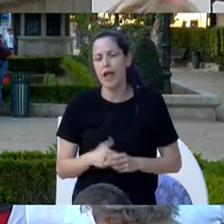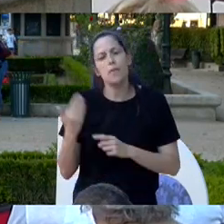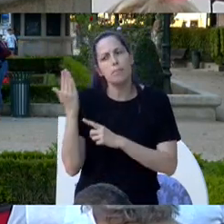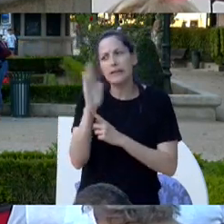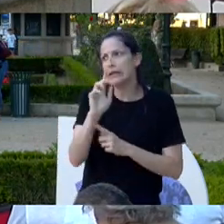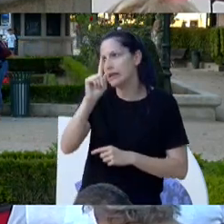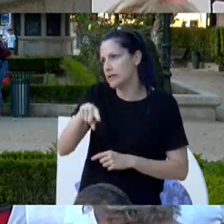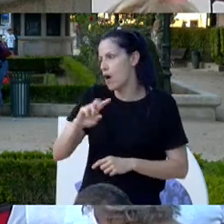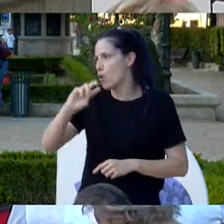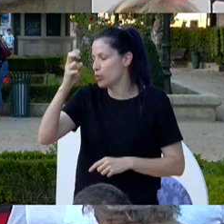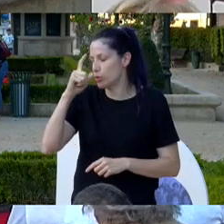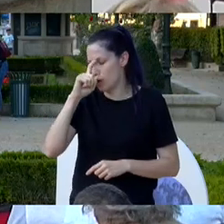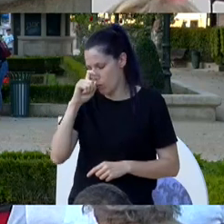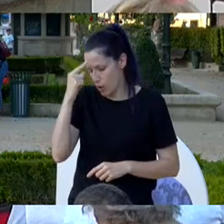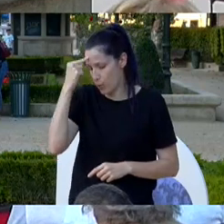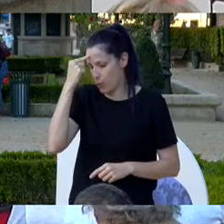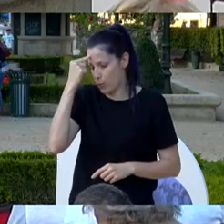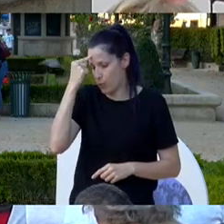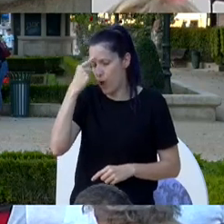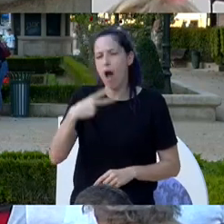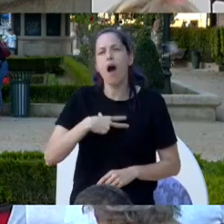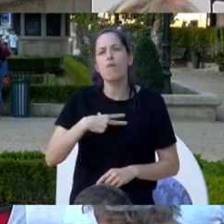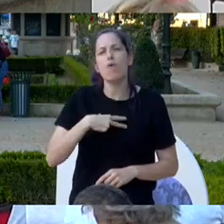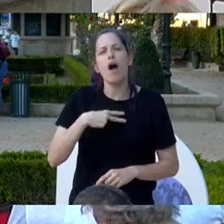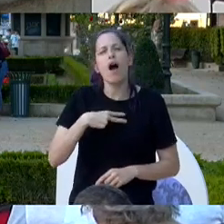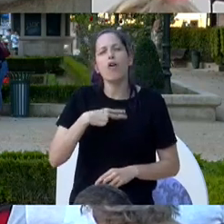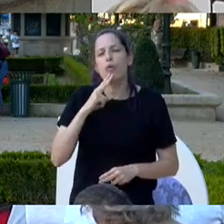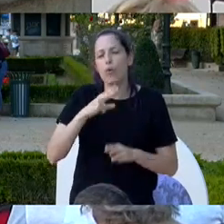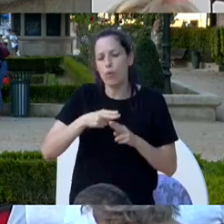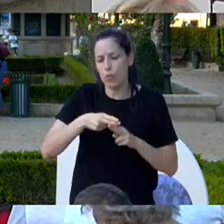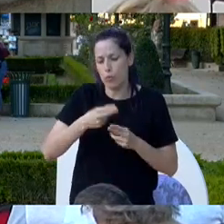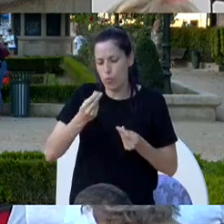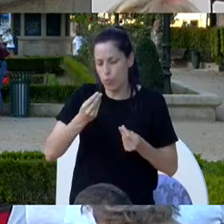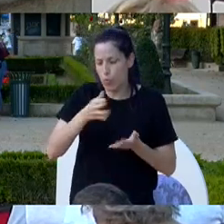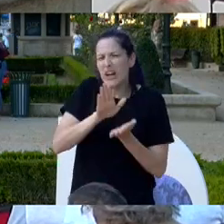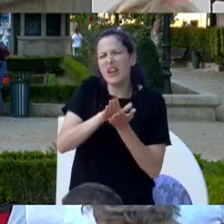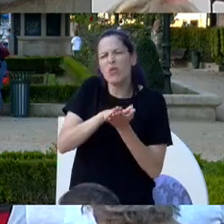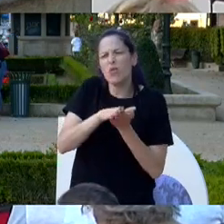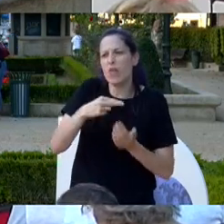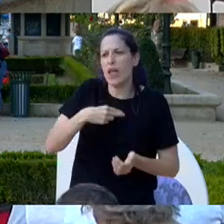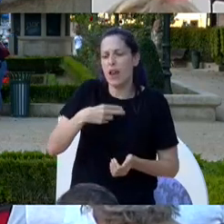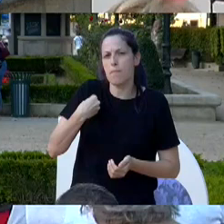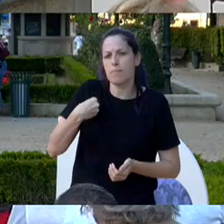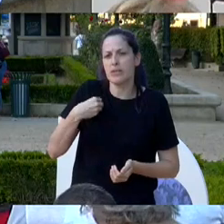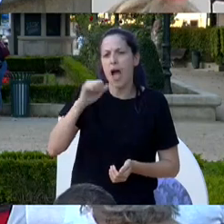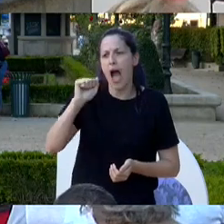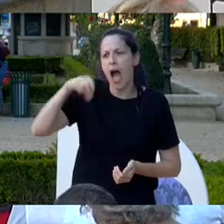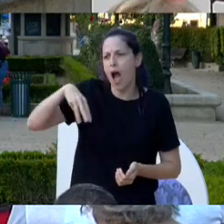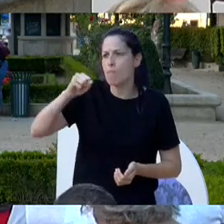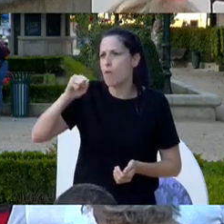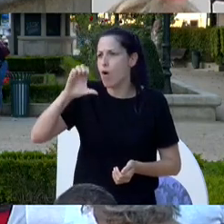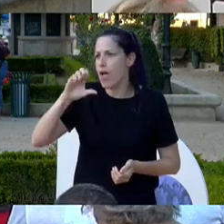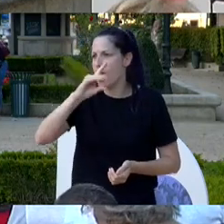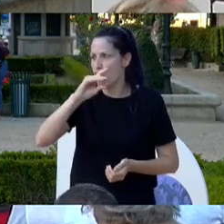bueno, a ver si me acuerdo, de o abogado aquel de aquí de Redondela, de Amoedo, don Juan Amoedo,